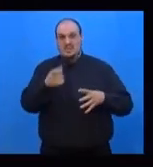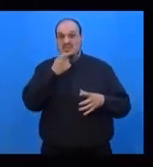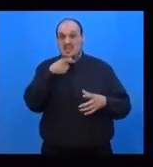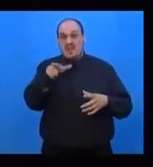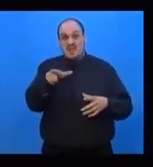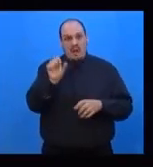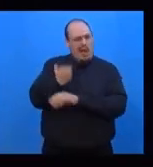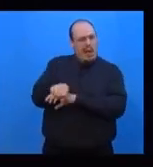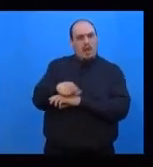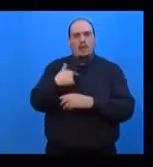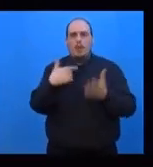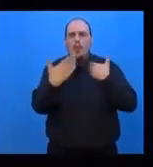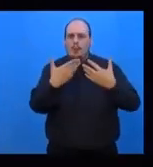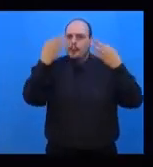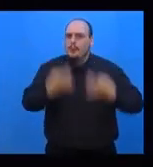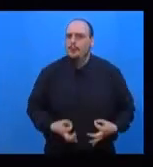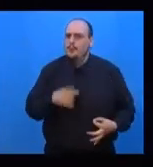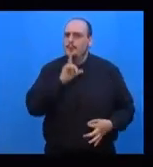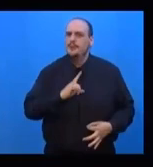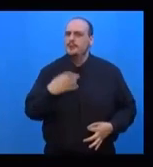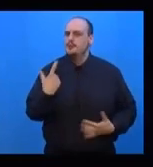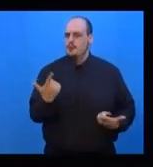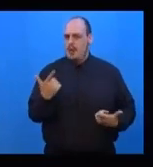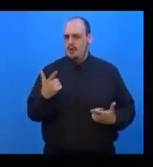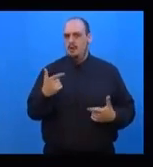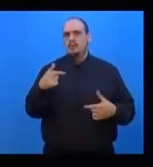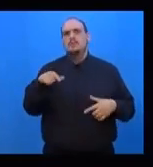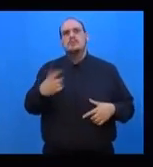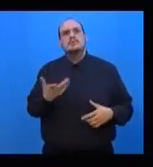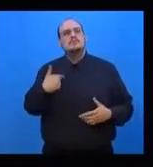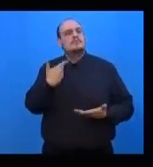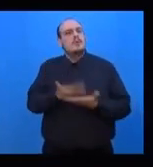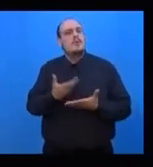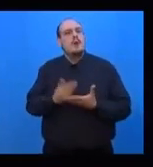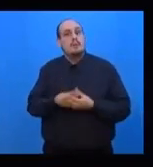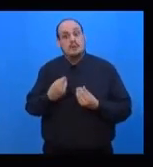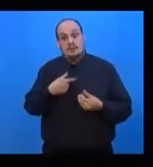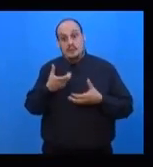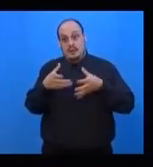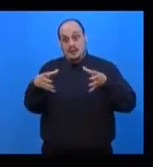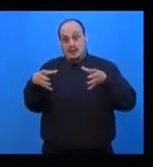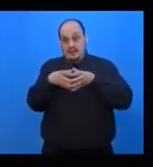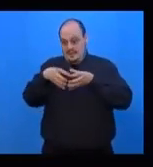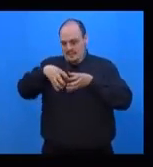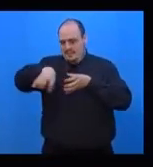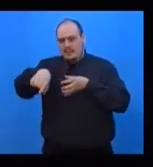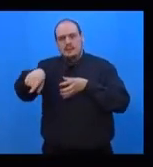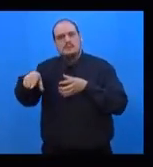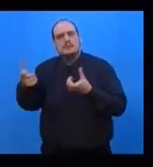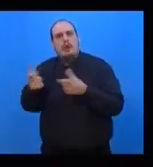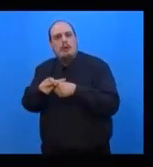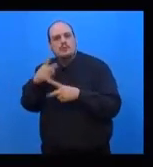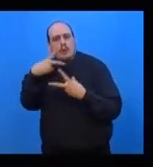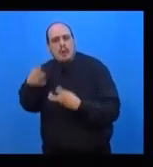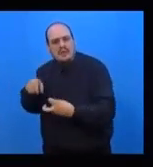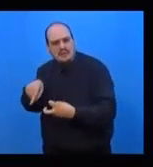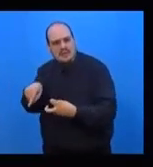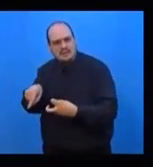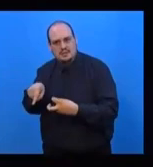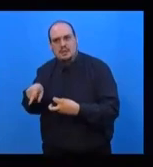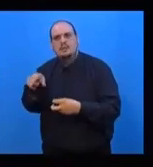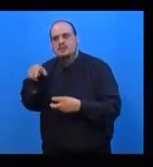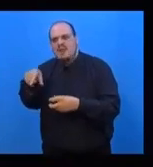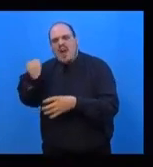por eso nosotros proponemos una comisión de investigación independiente conformada por